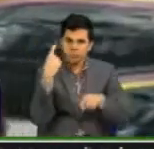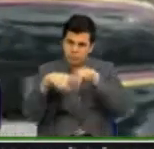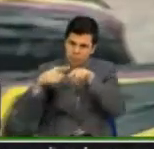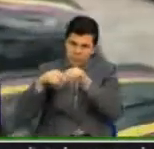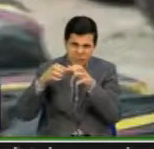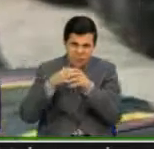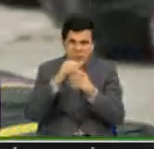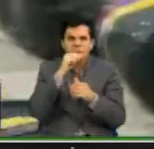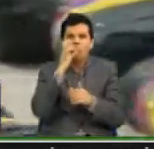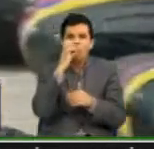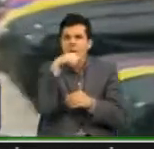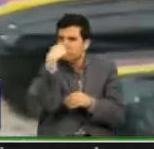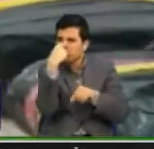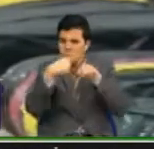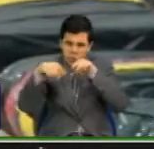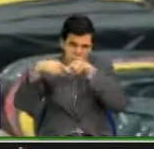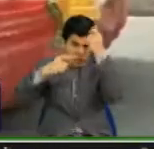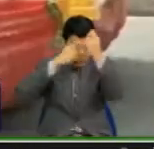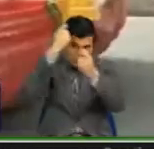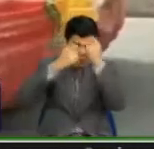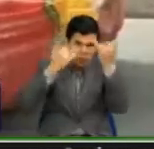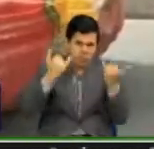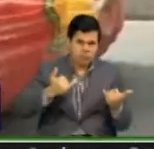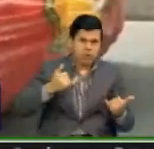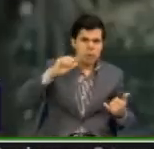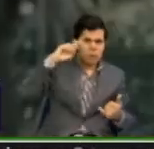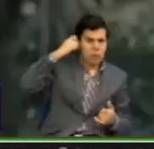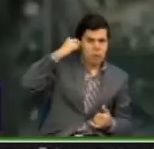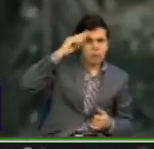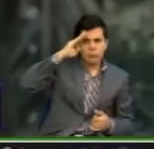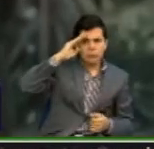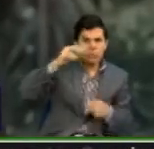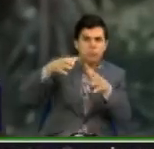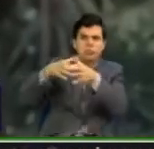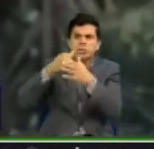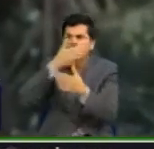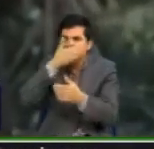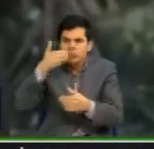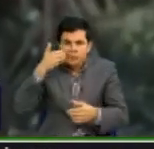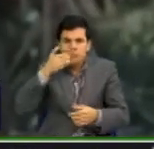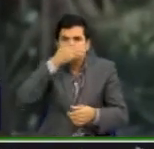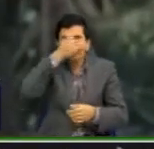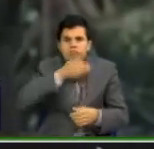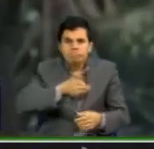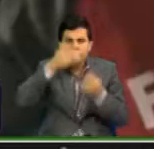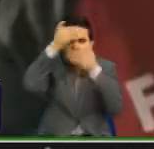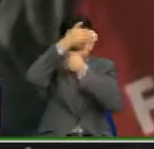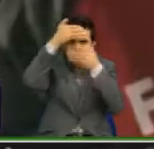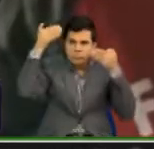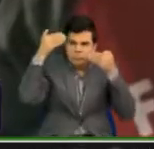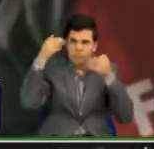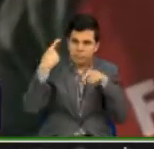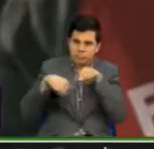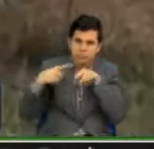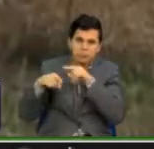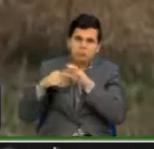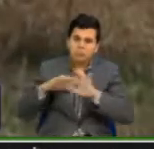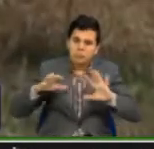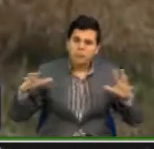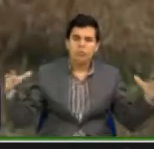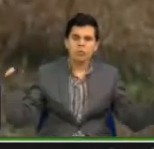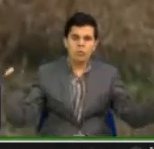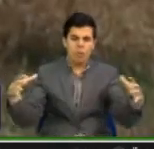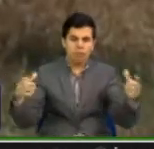torno al negocio del narcotráfico las autoridades establecieron que era la guerrilla farc el nfl la que correspondía a